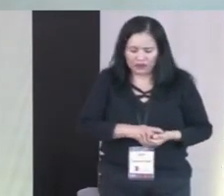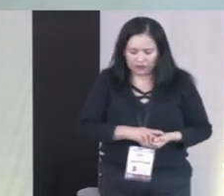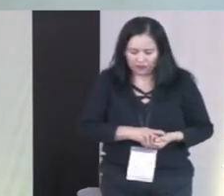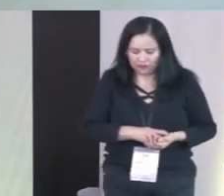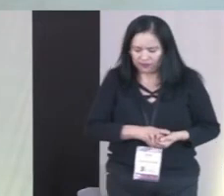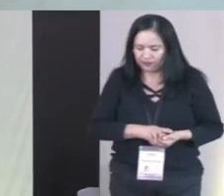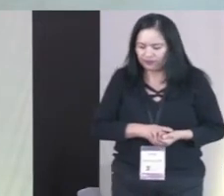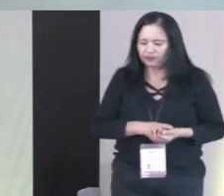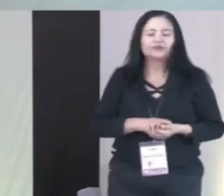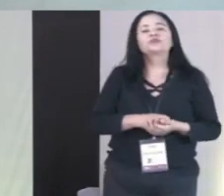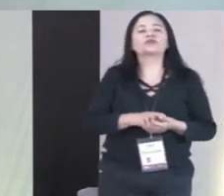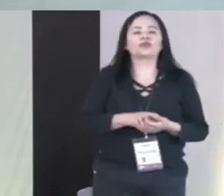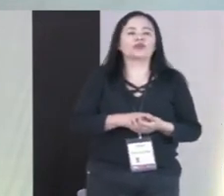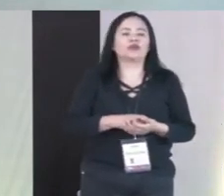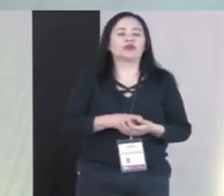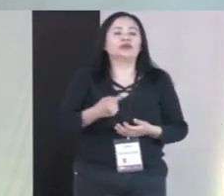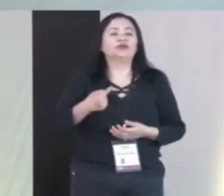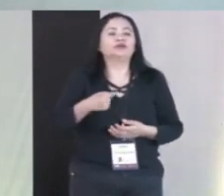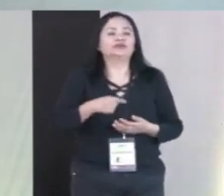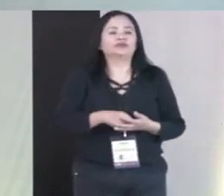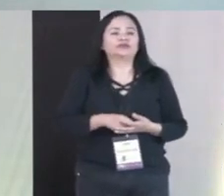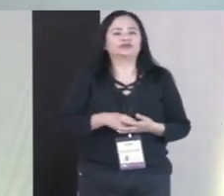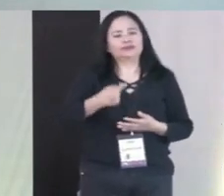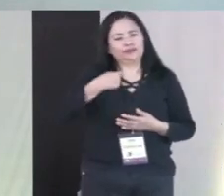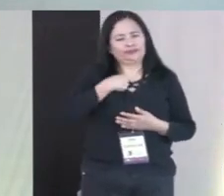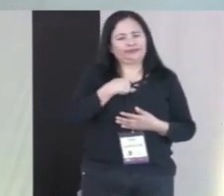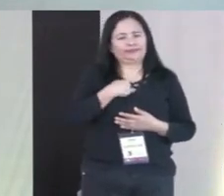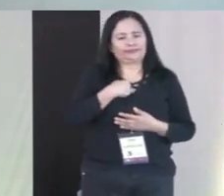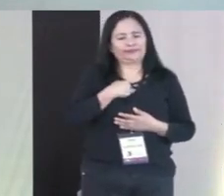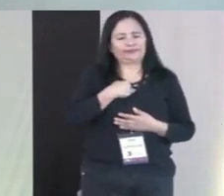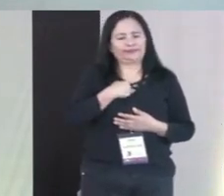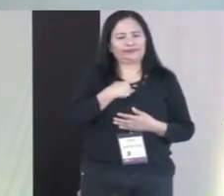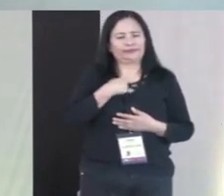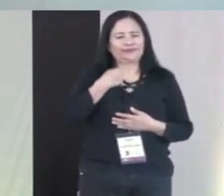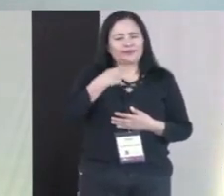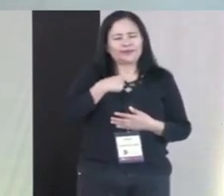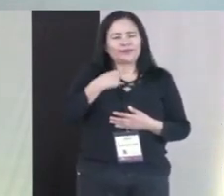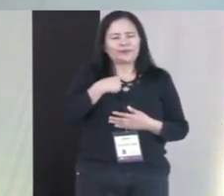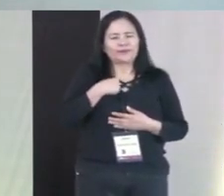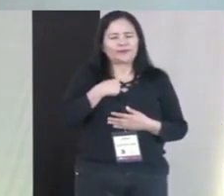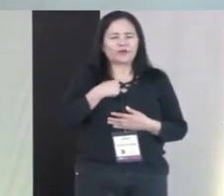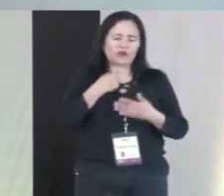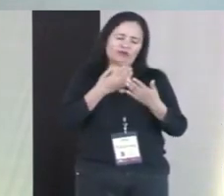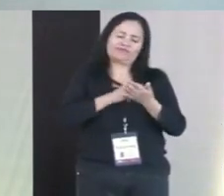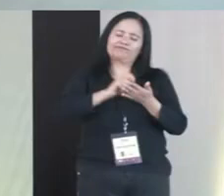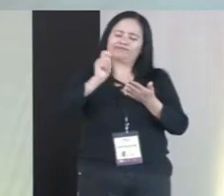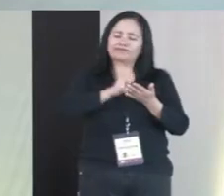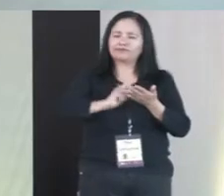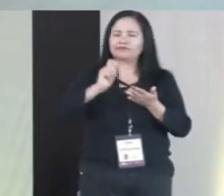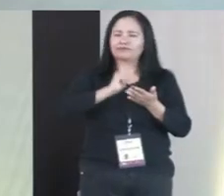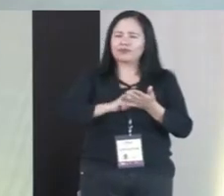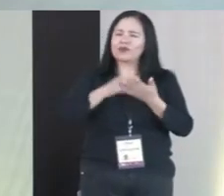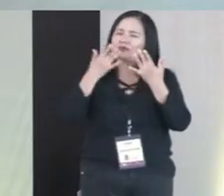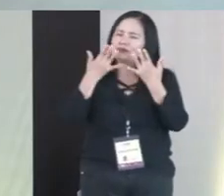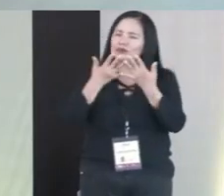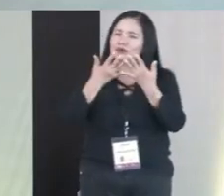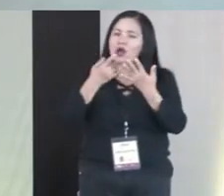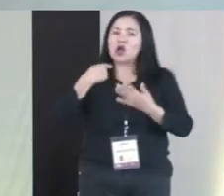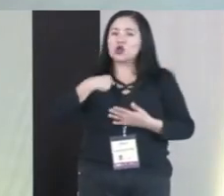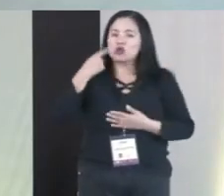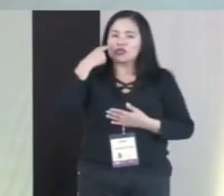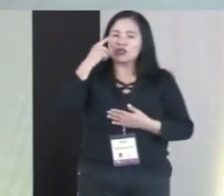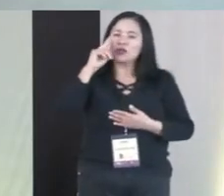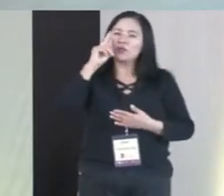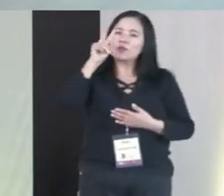mismo tiempo me sentía obligado a dar un testimonio de esperanza. Entonces tenía que haber una visión de